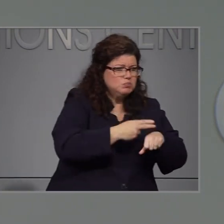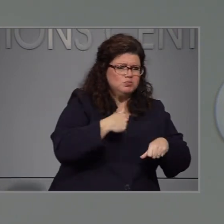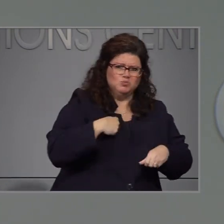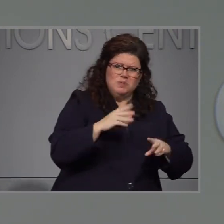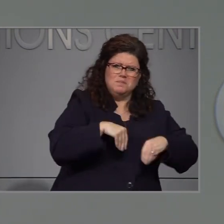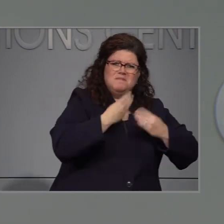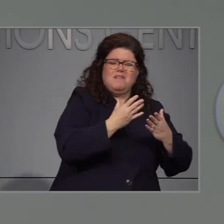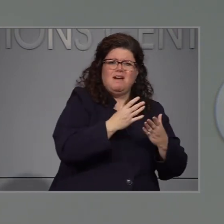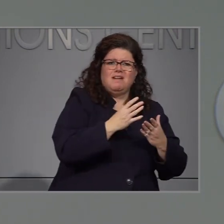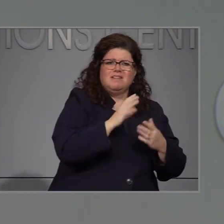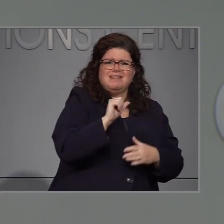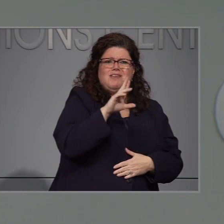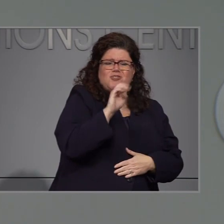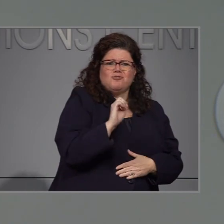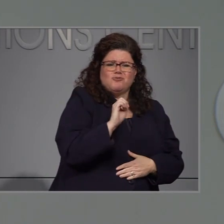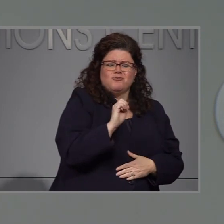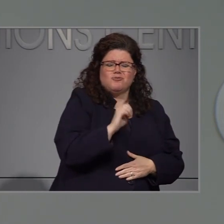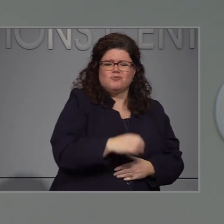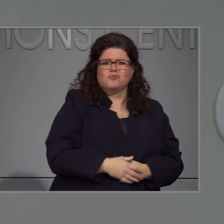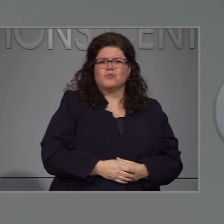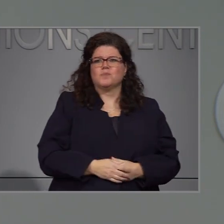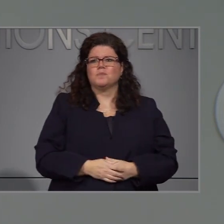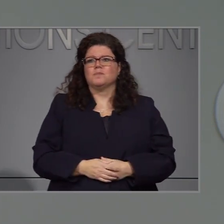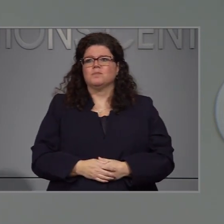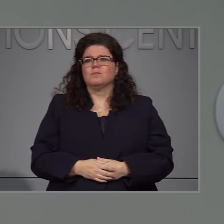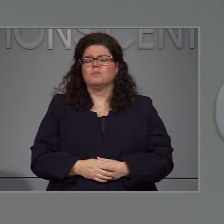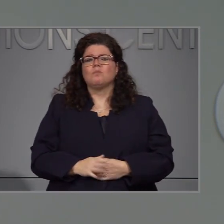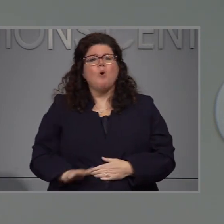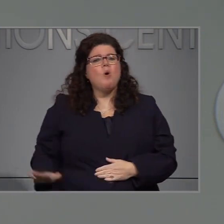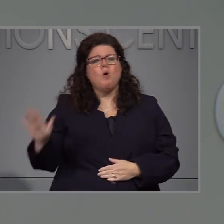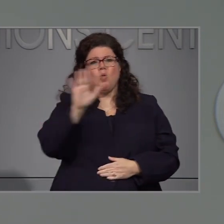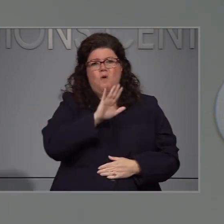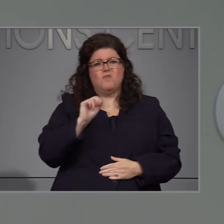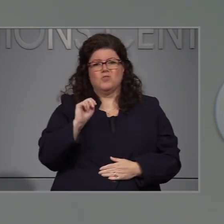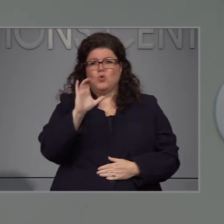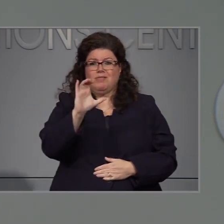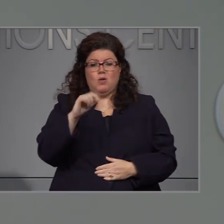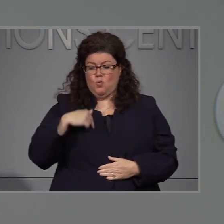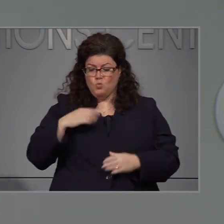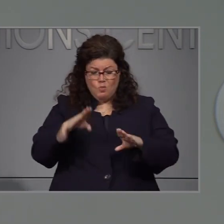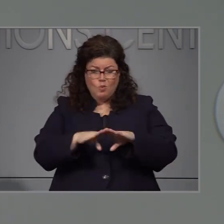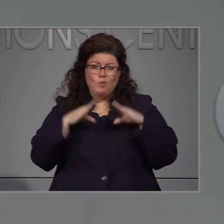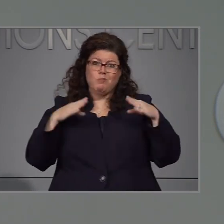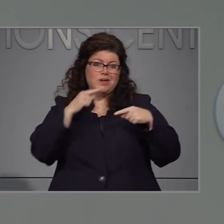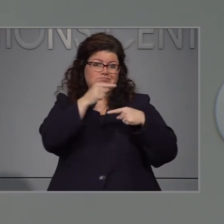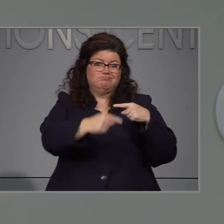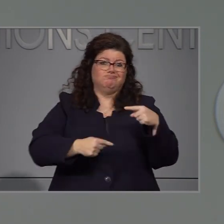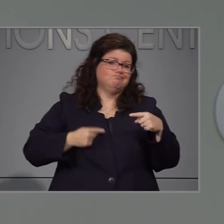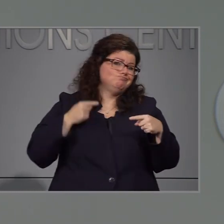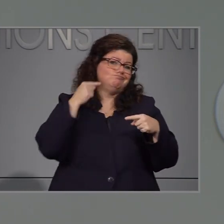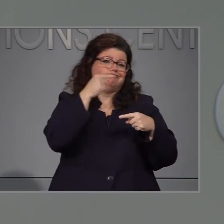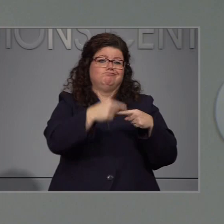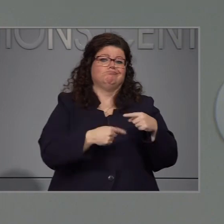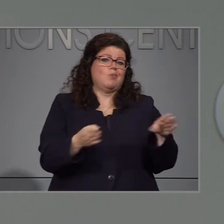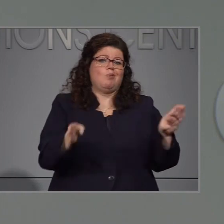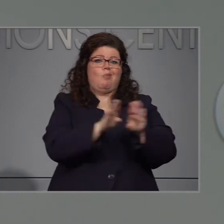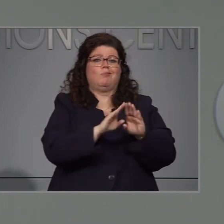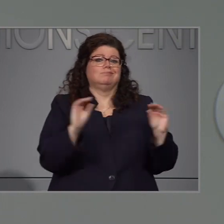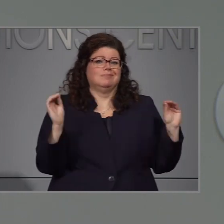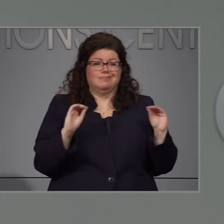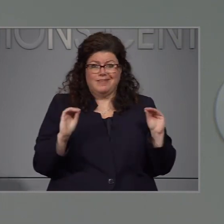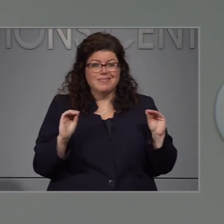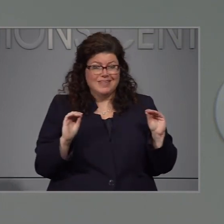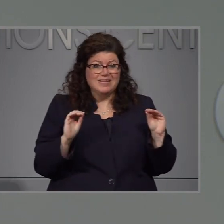en hospitales. Y juntos con todos los sistemas de salud en todo el estado, hemos estado presentes 24/7, salvando